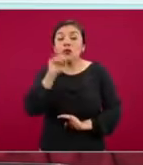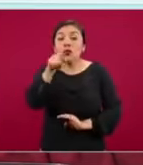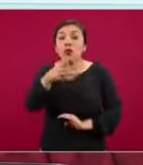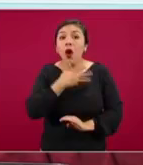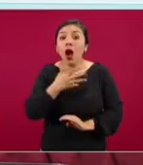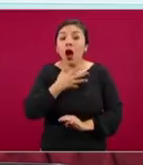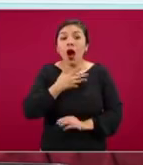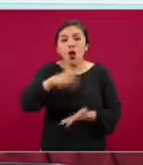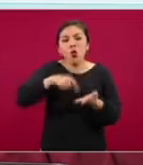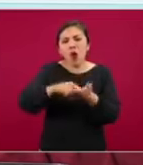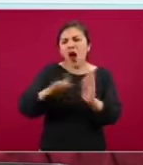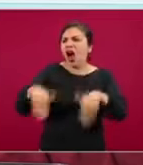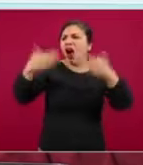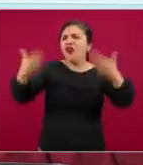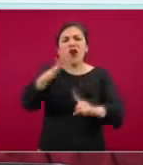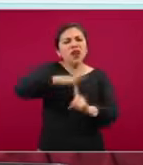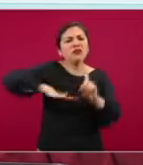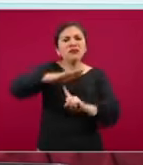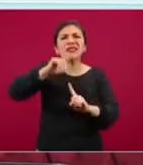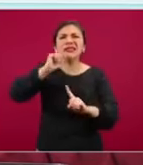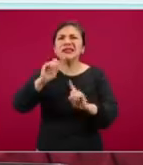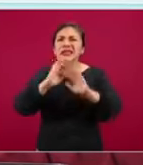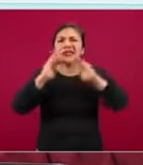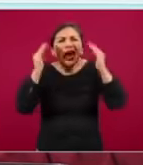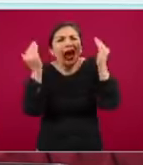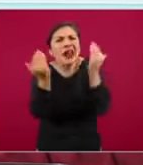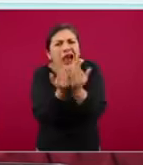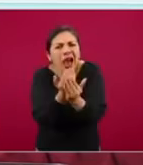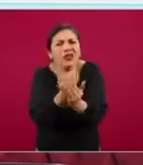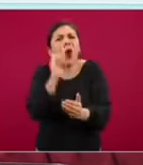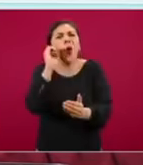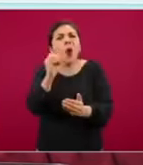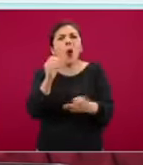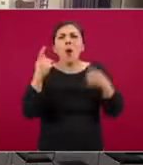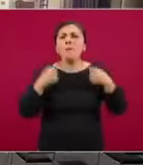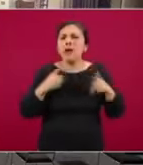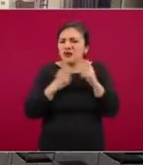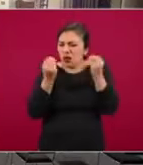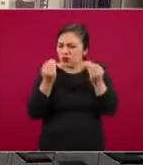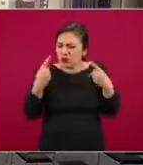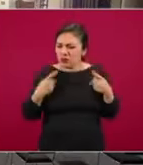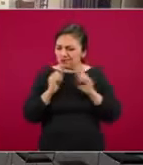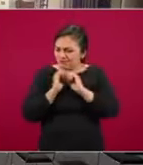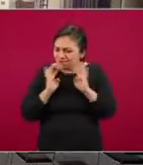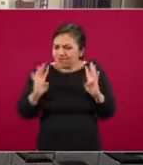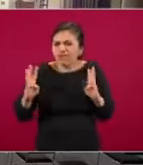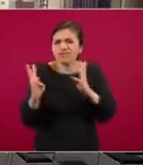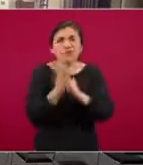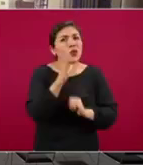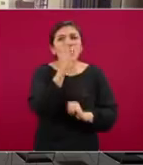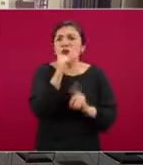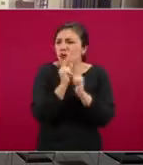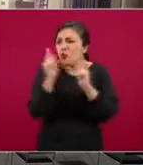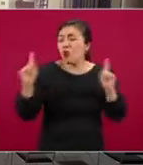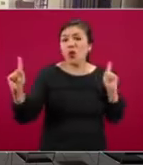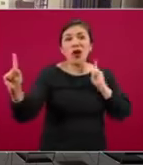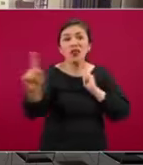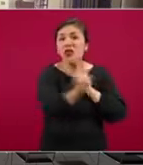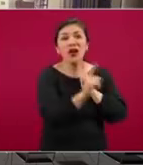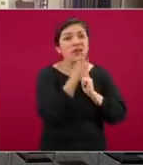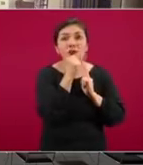en ambientes o espacios cerrados públicos o en lugares o en áreas en donde no se puede guardar la